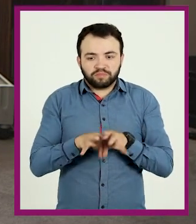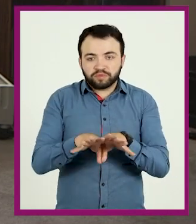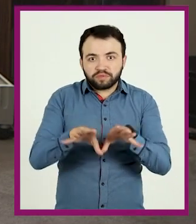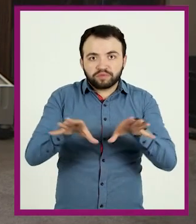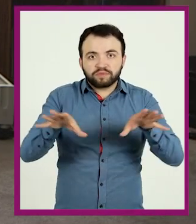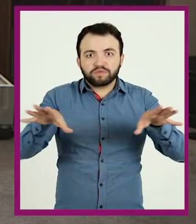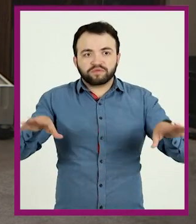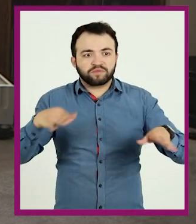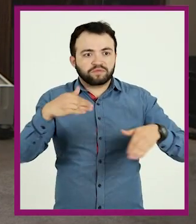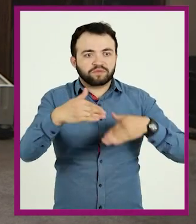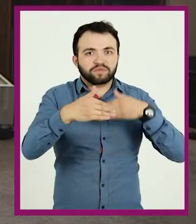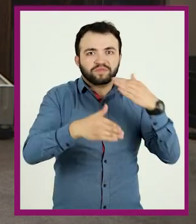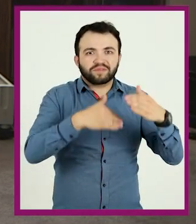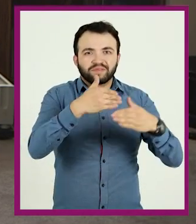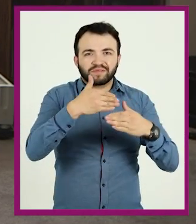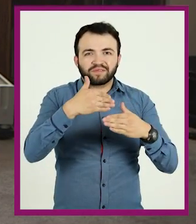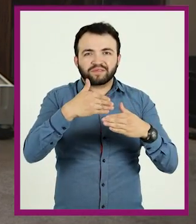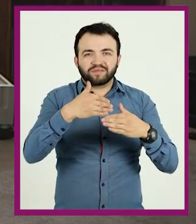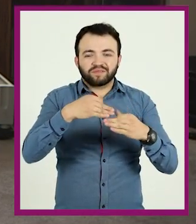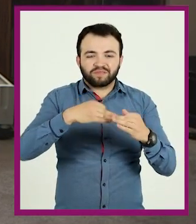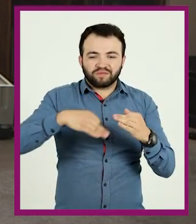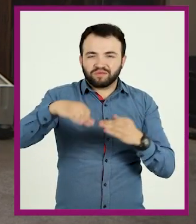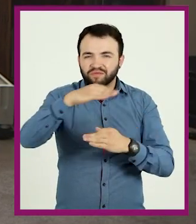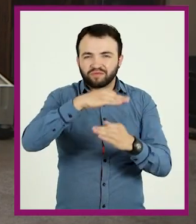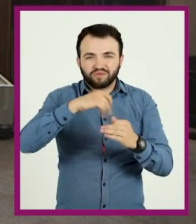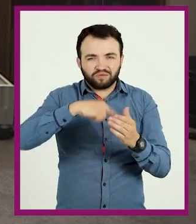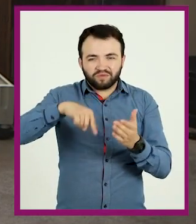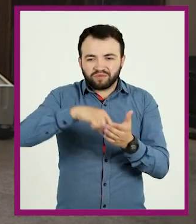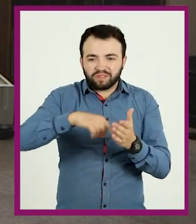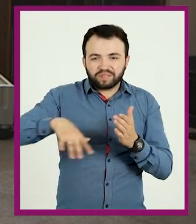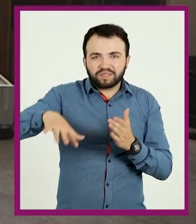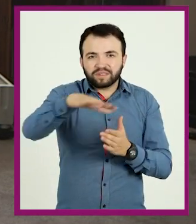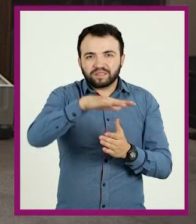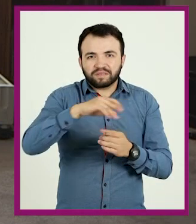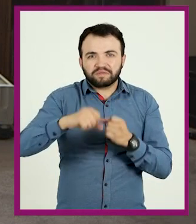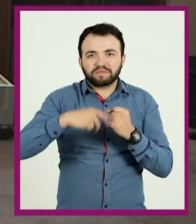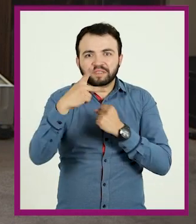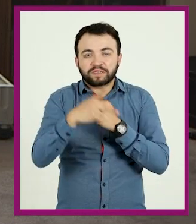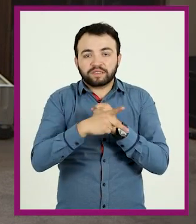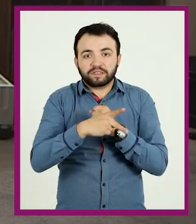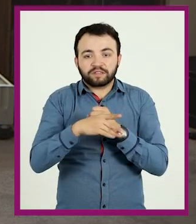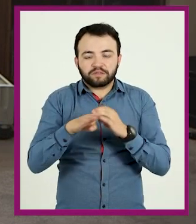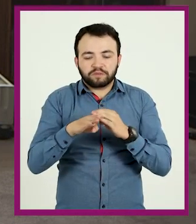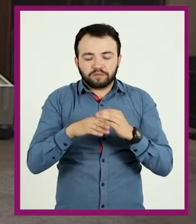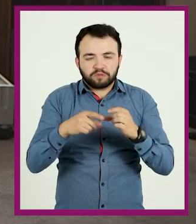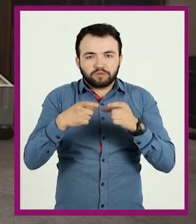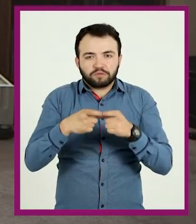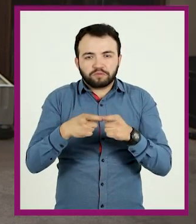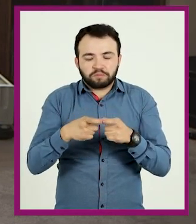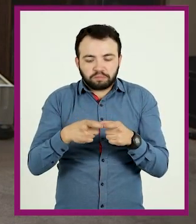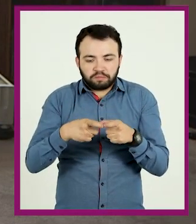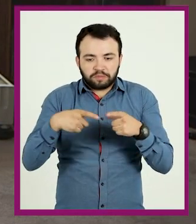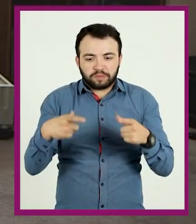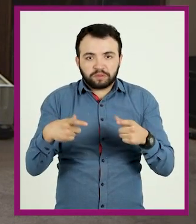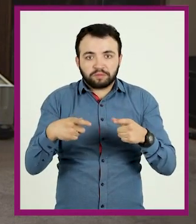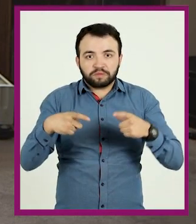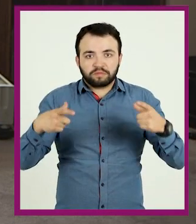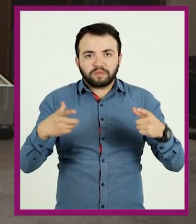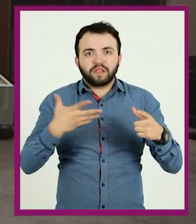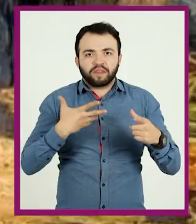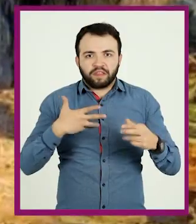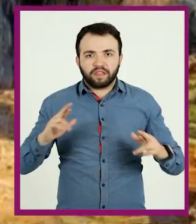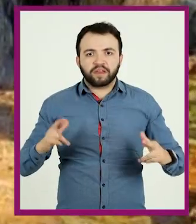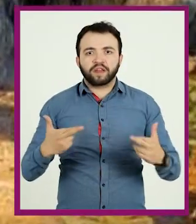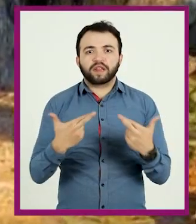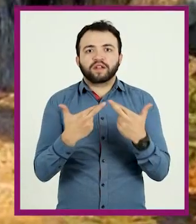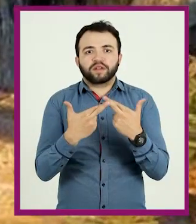Oriente, pues incluye una frontera un tanto permeable, digamos, se expandían, eran imperios, tenían su religión, pero siempre